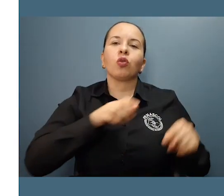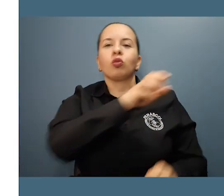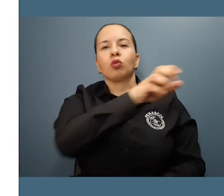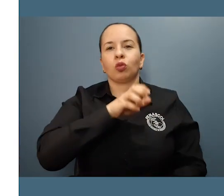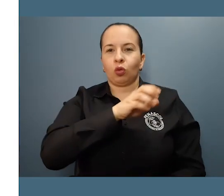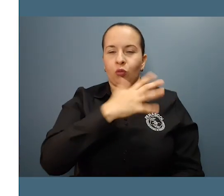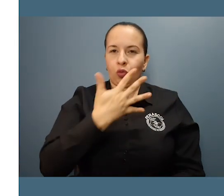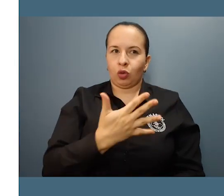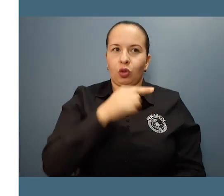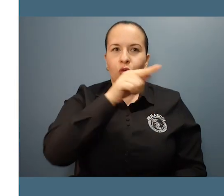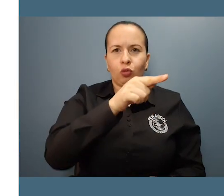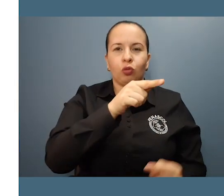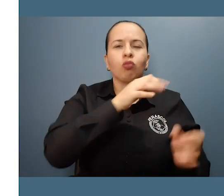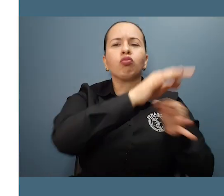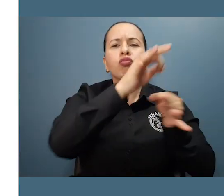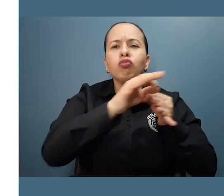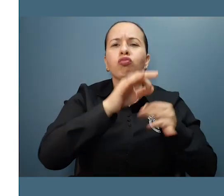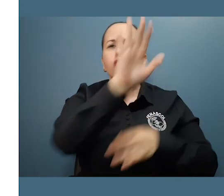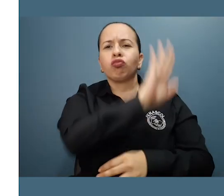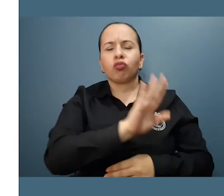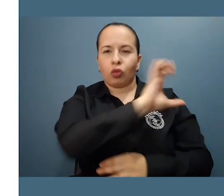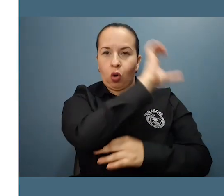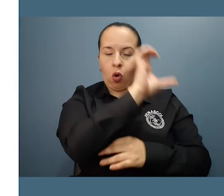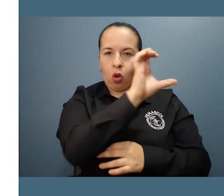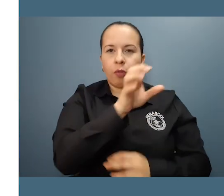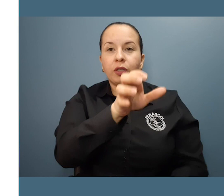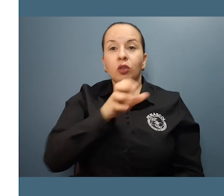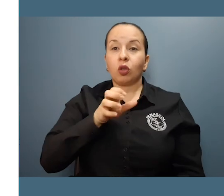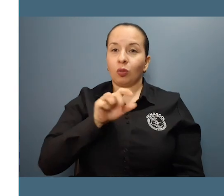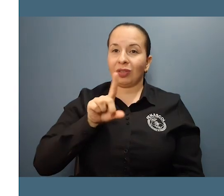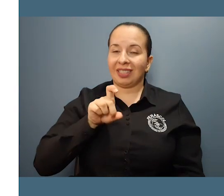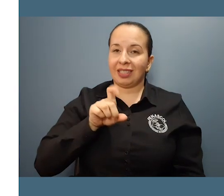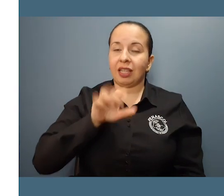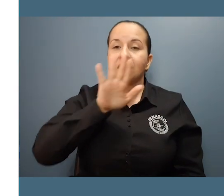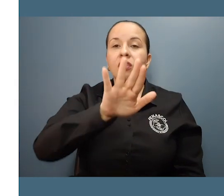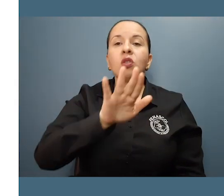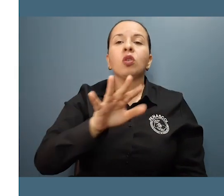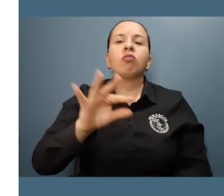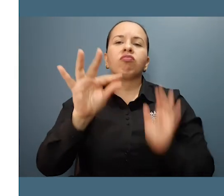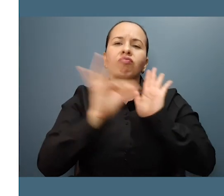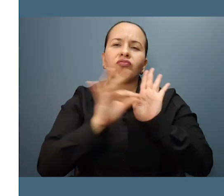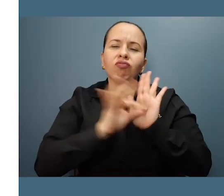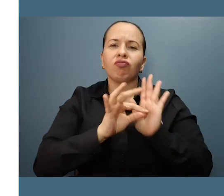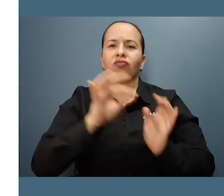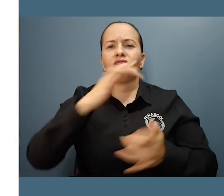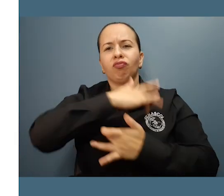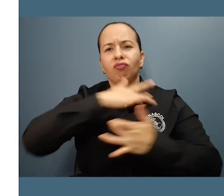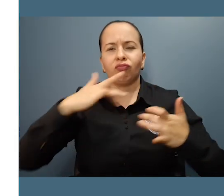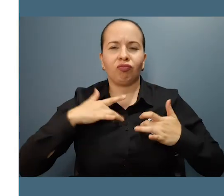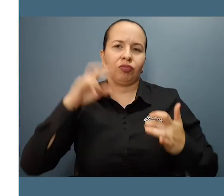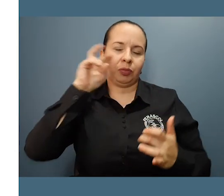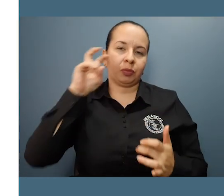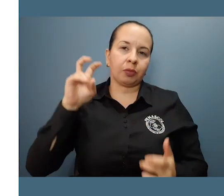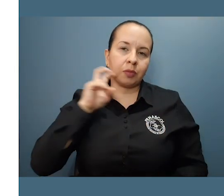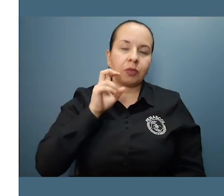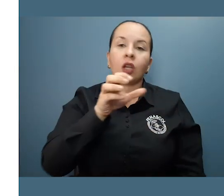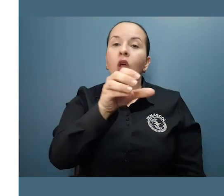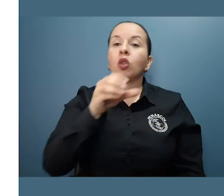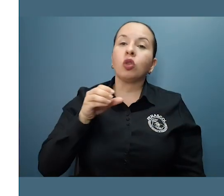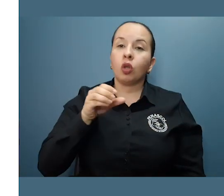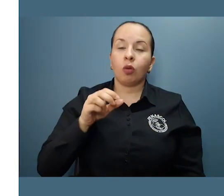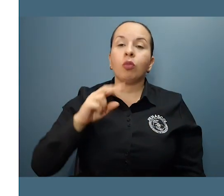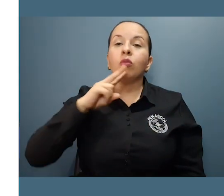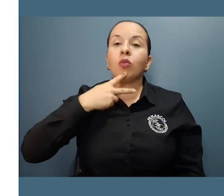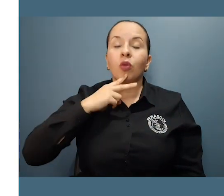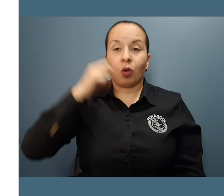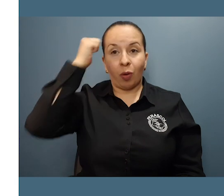Solo aplica para los libros tomo 5, Departamentos y Municipios de Colombia, tomo 6, Sexualidad, Drogadicción y Salud, y tomo 3,